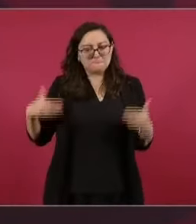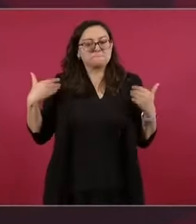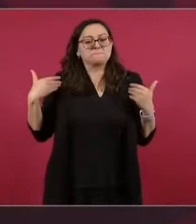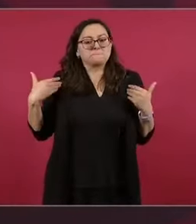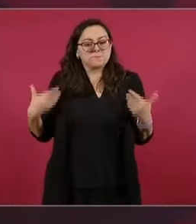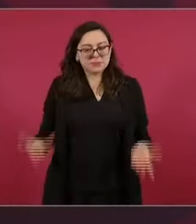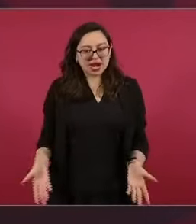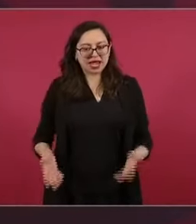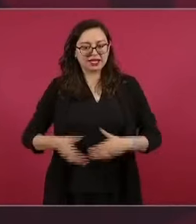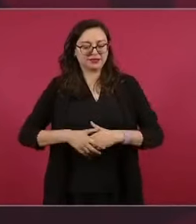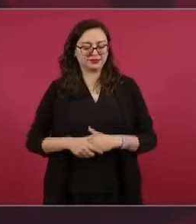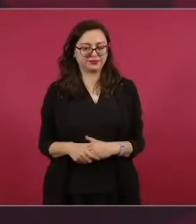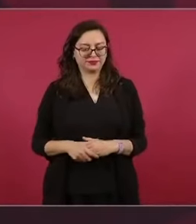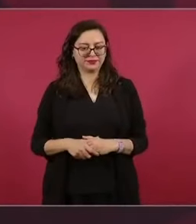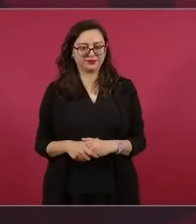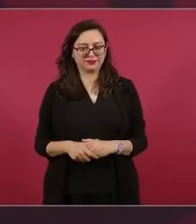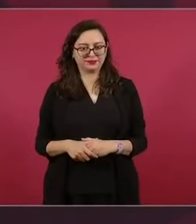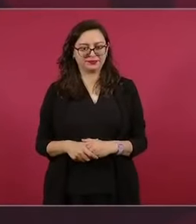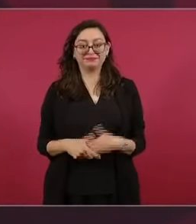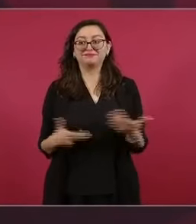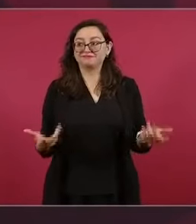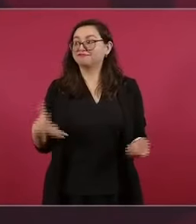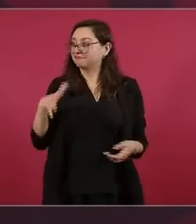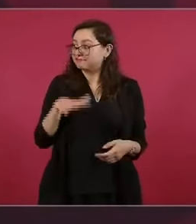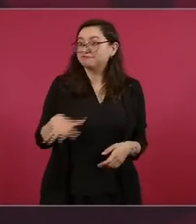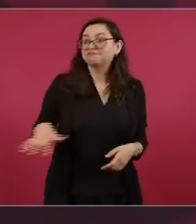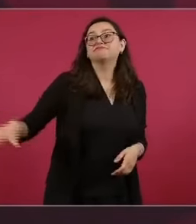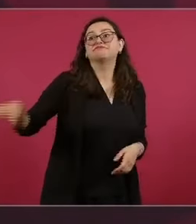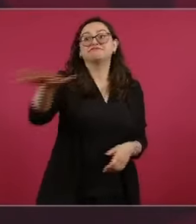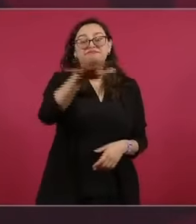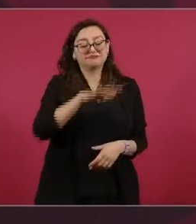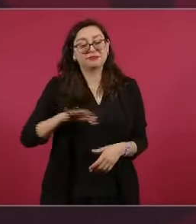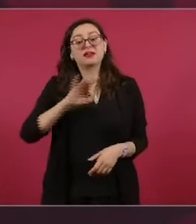Conseguir la felicidad del pueblo.